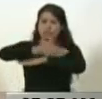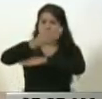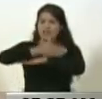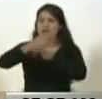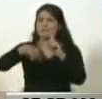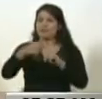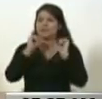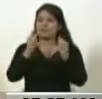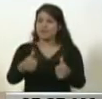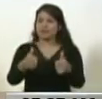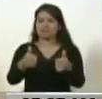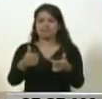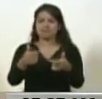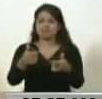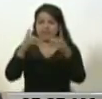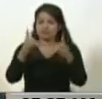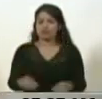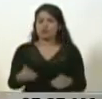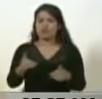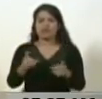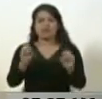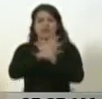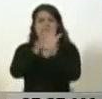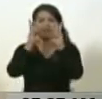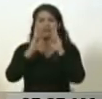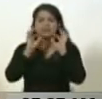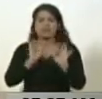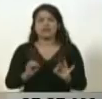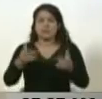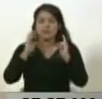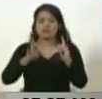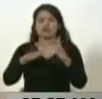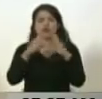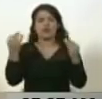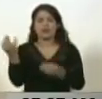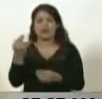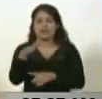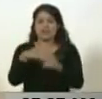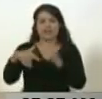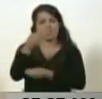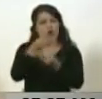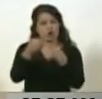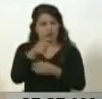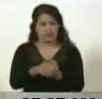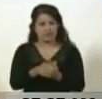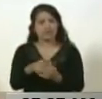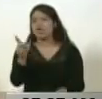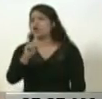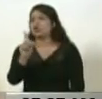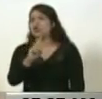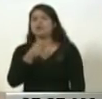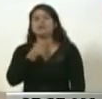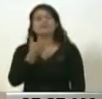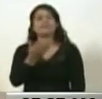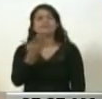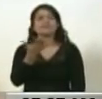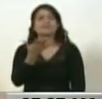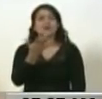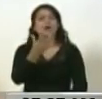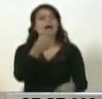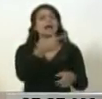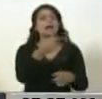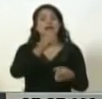mecanismo transparente que responda a una realidad económica. no a un mecanismo